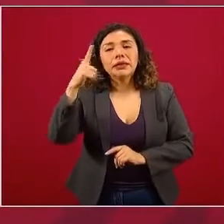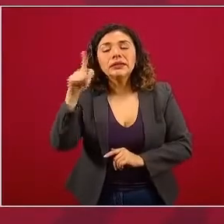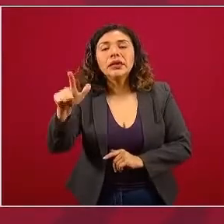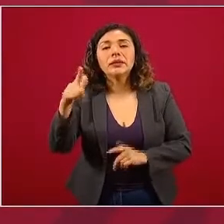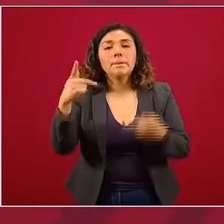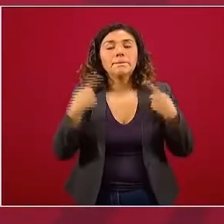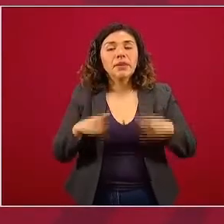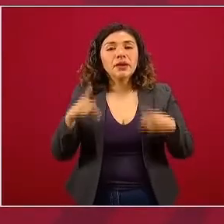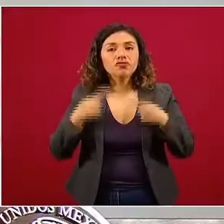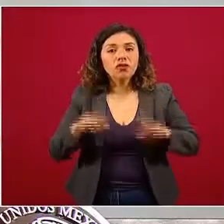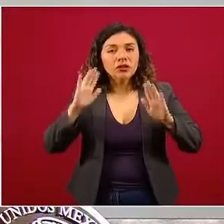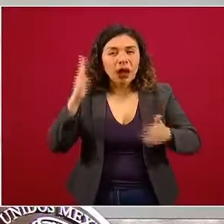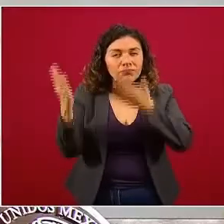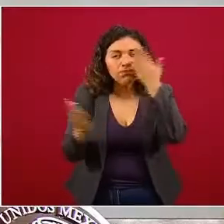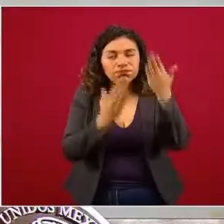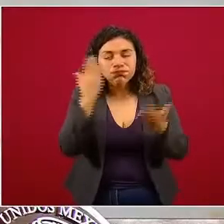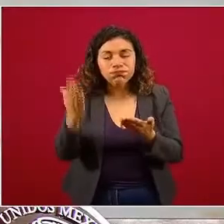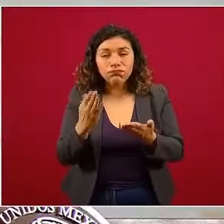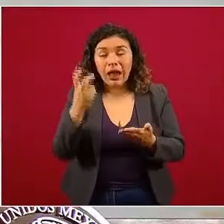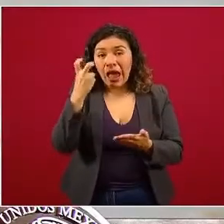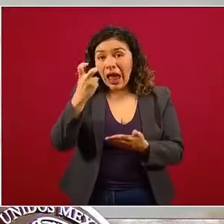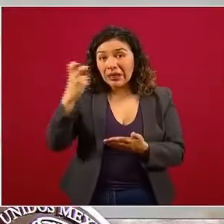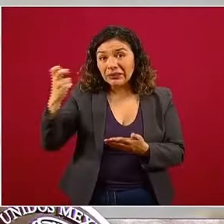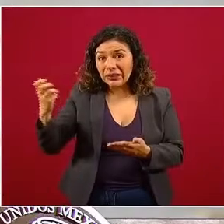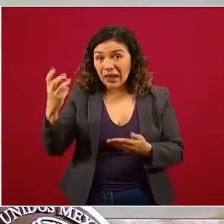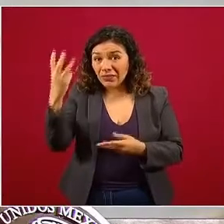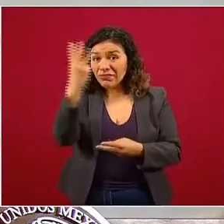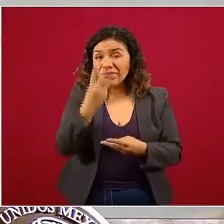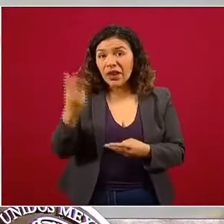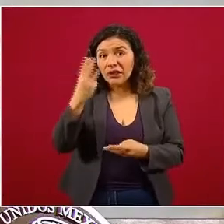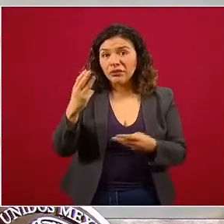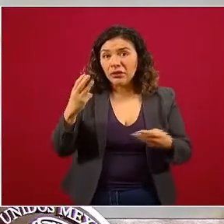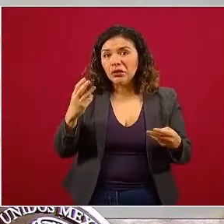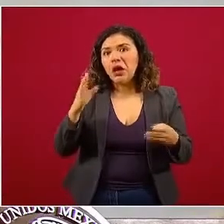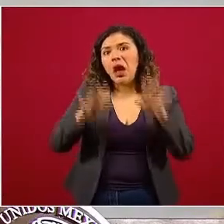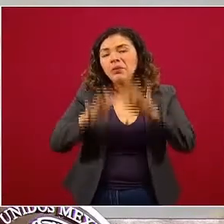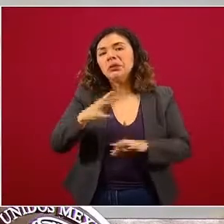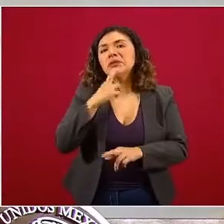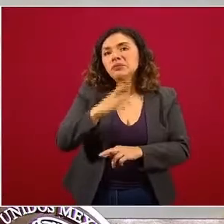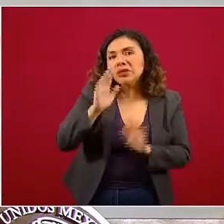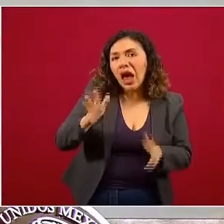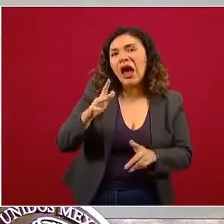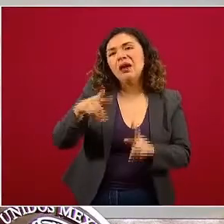1.097.077 personas y han resultado en estos 3 conjuntos.